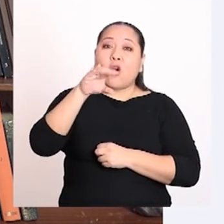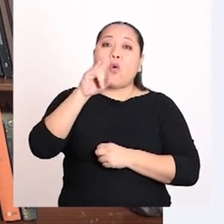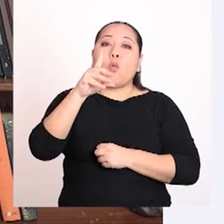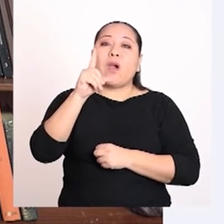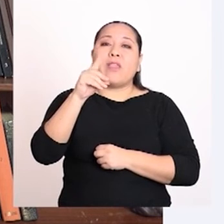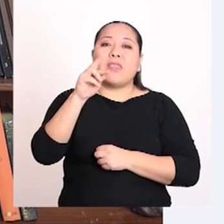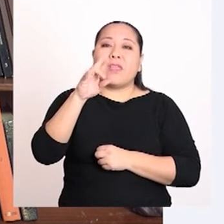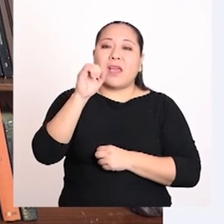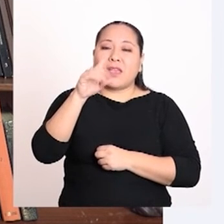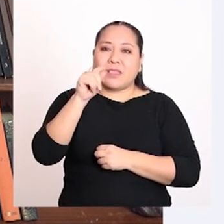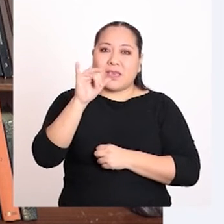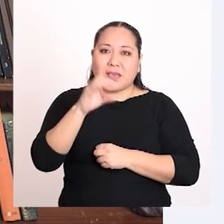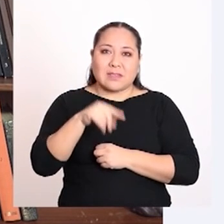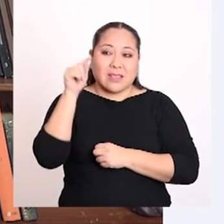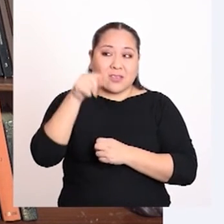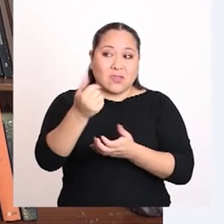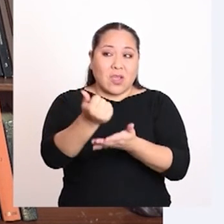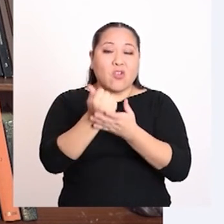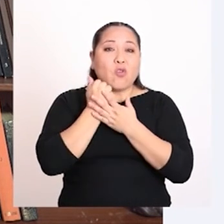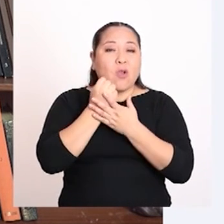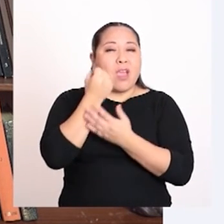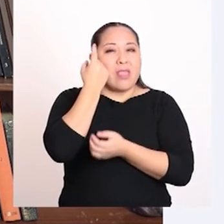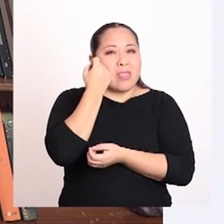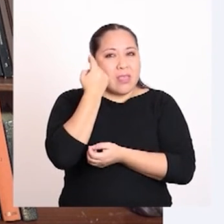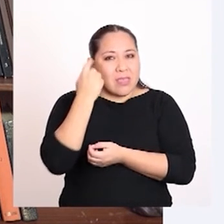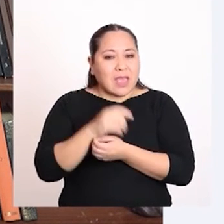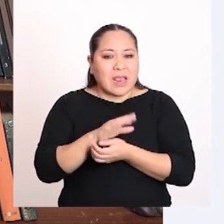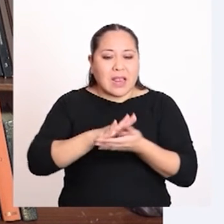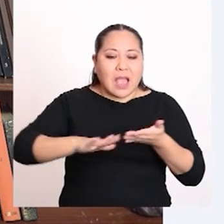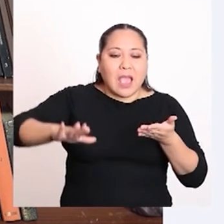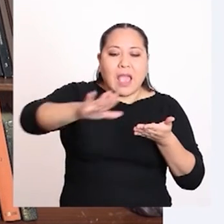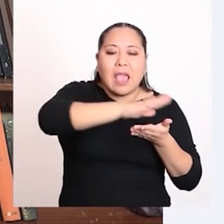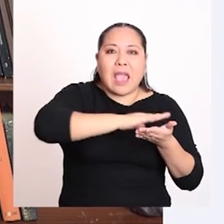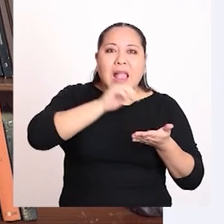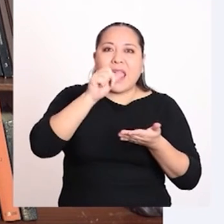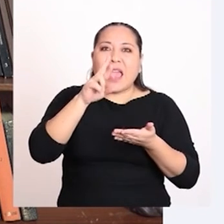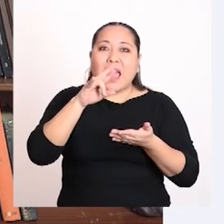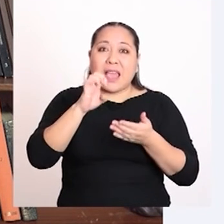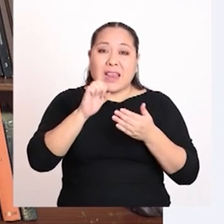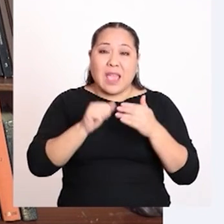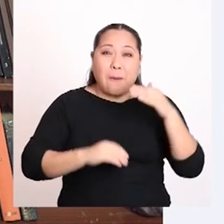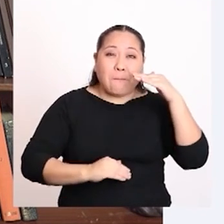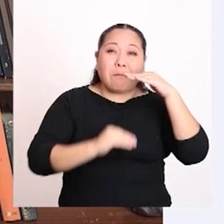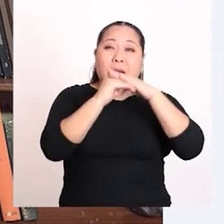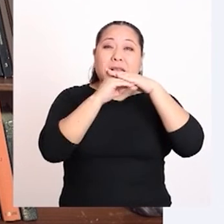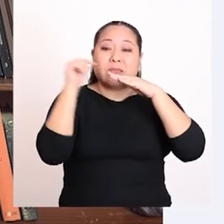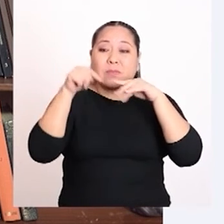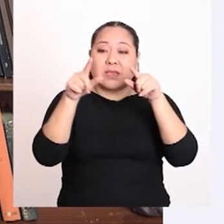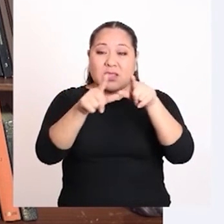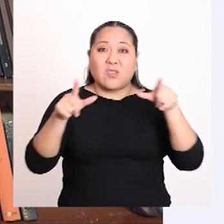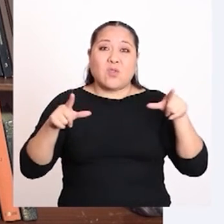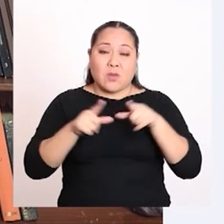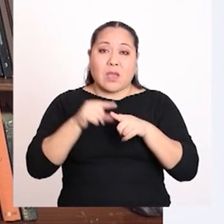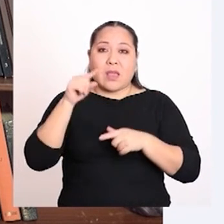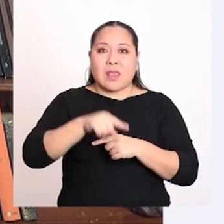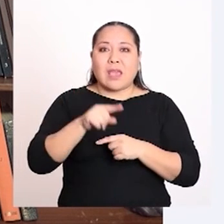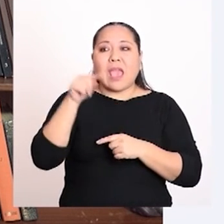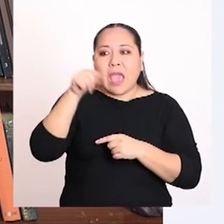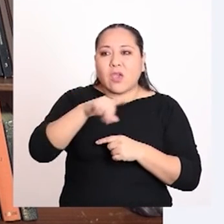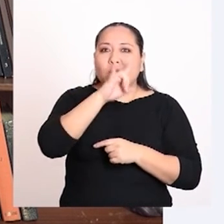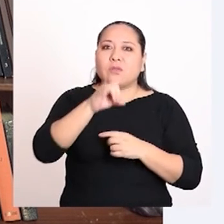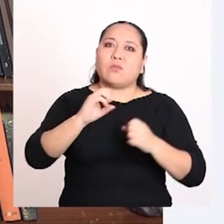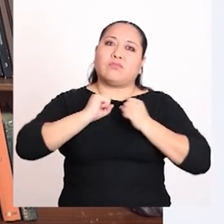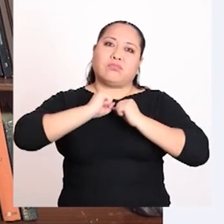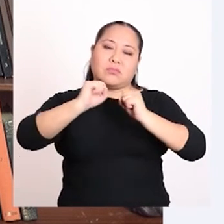En nuestro caso, nos ayudó a determinar el área máxima de una superficie, la cual destinaremos para